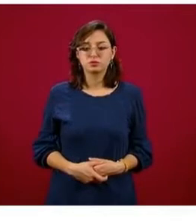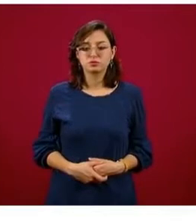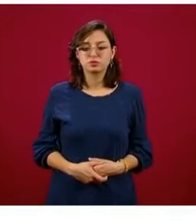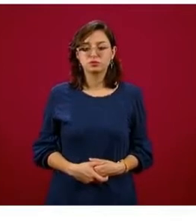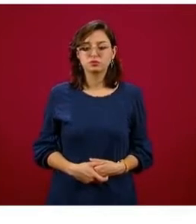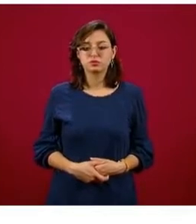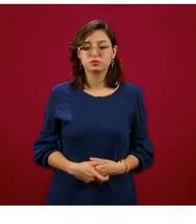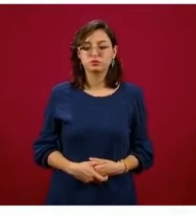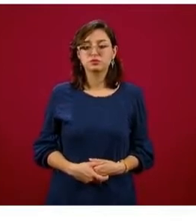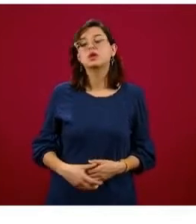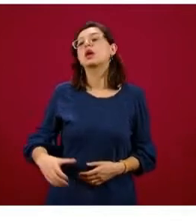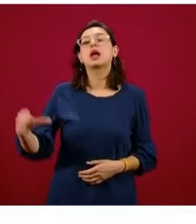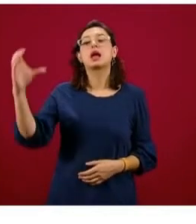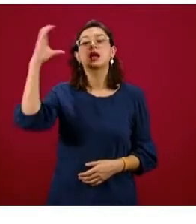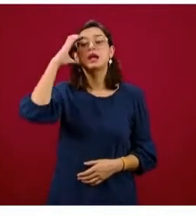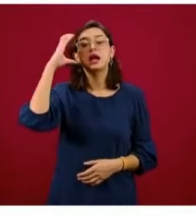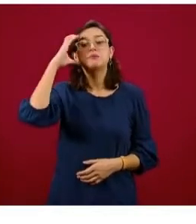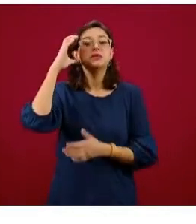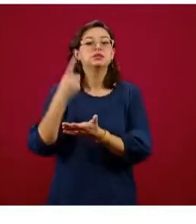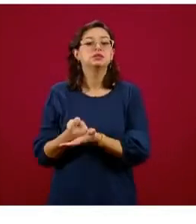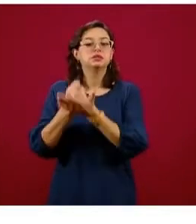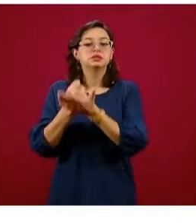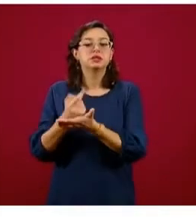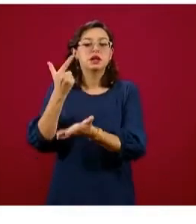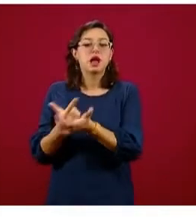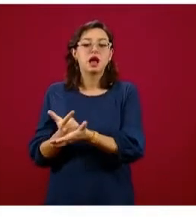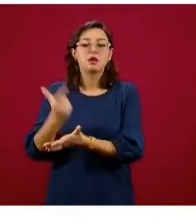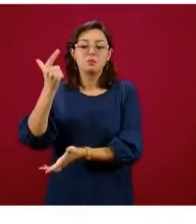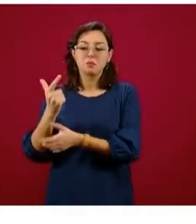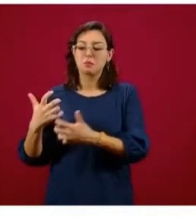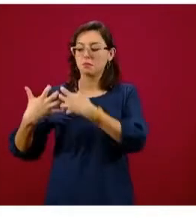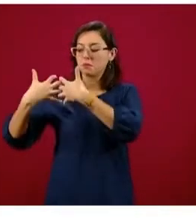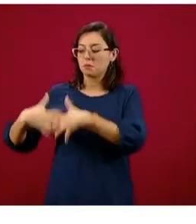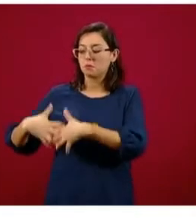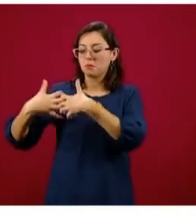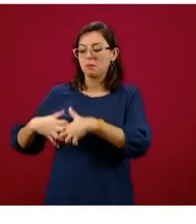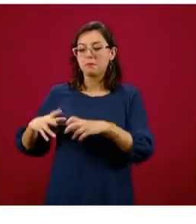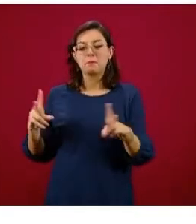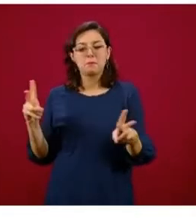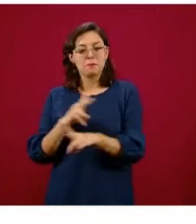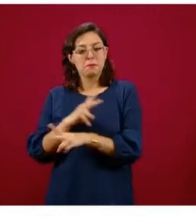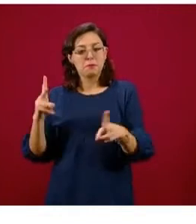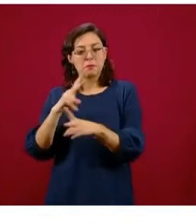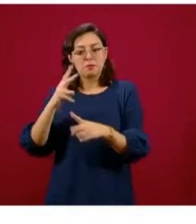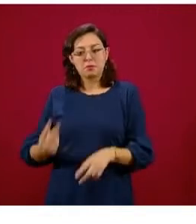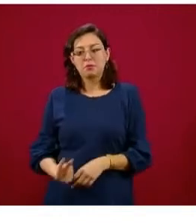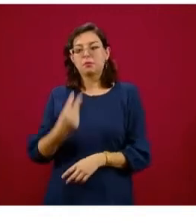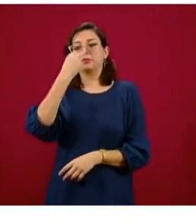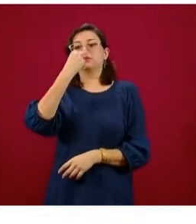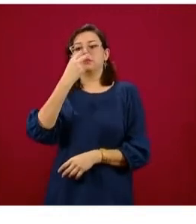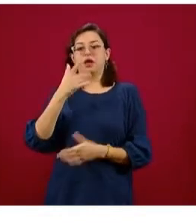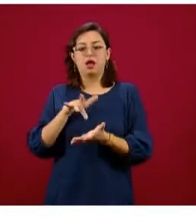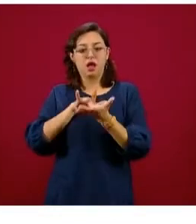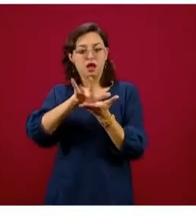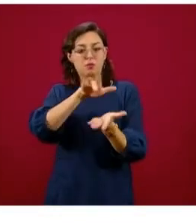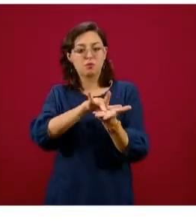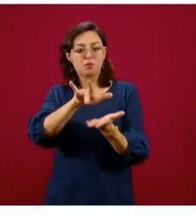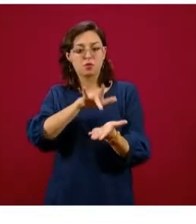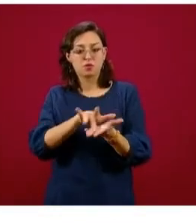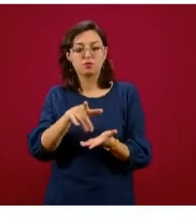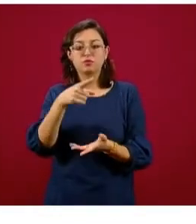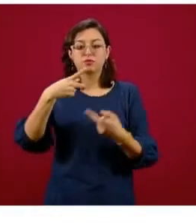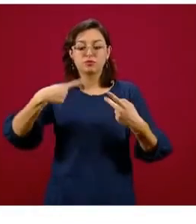de camas en unidad de terapia intensiva, las camas que tienen un ventilador mecánico para asistir a los